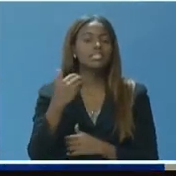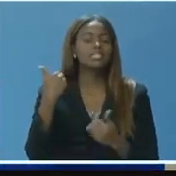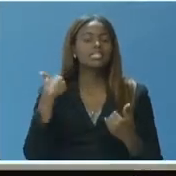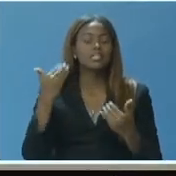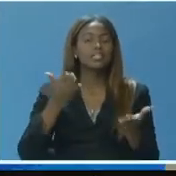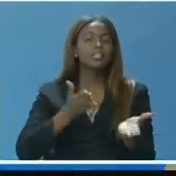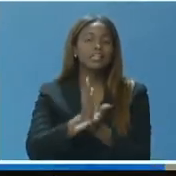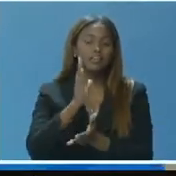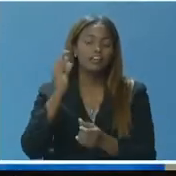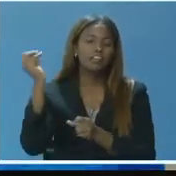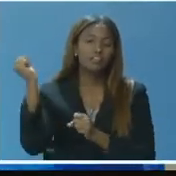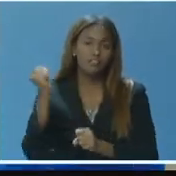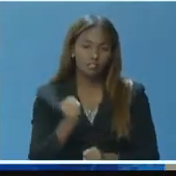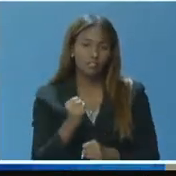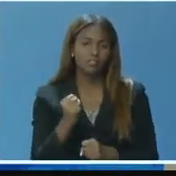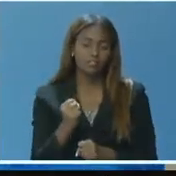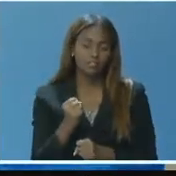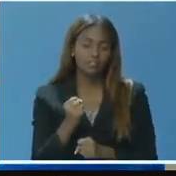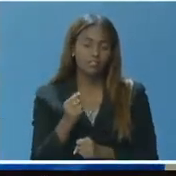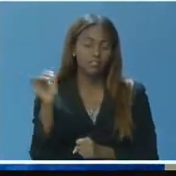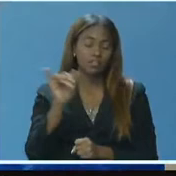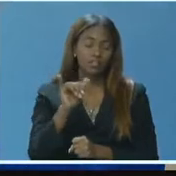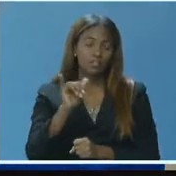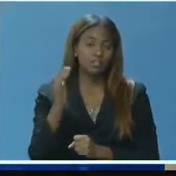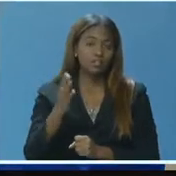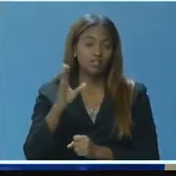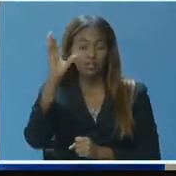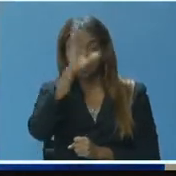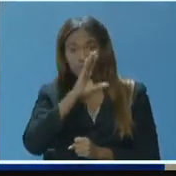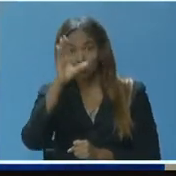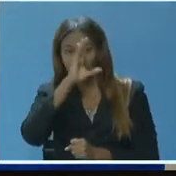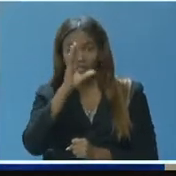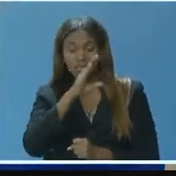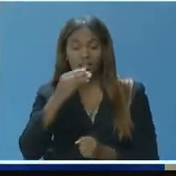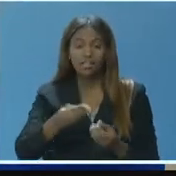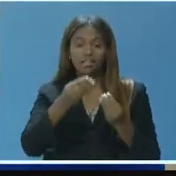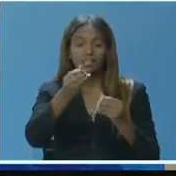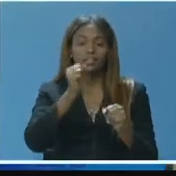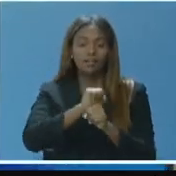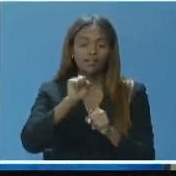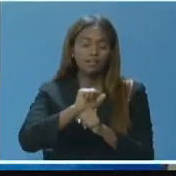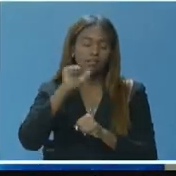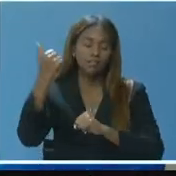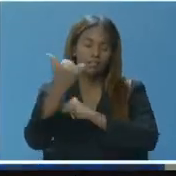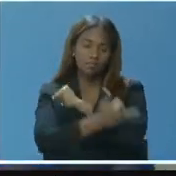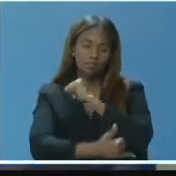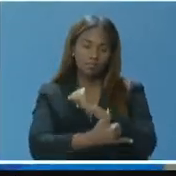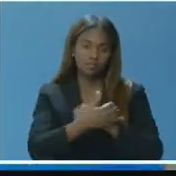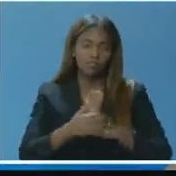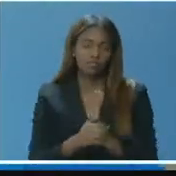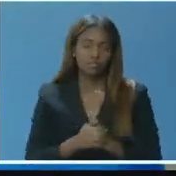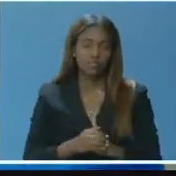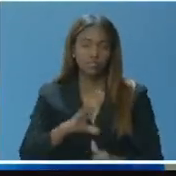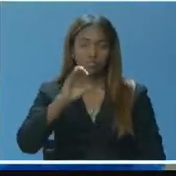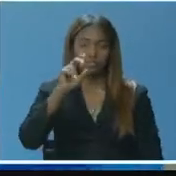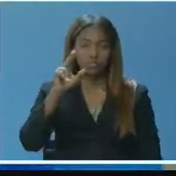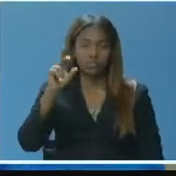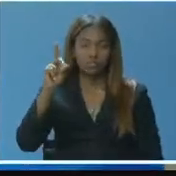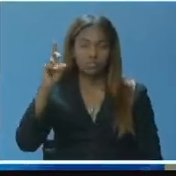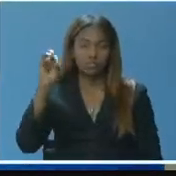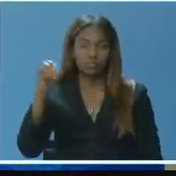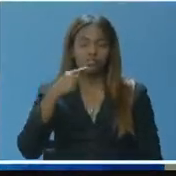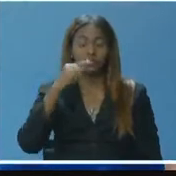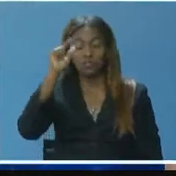de Derecho fuerte, sí, y que busque atraer inversión extranjera. Coronado dijo que el país cuenta con un